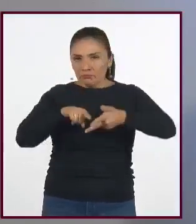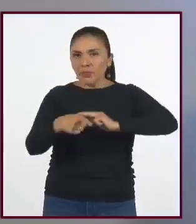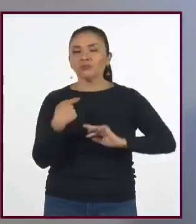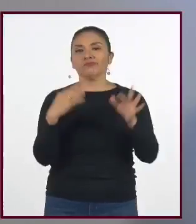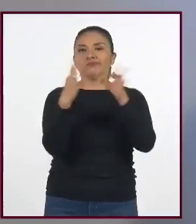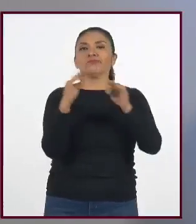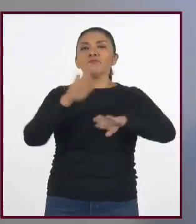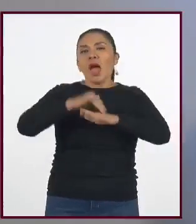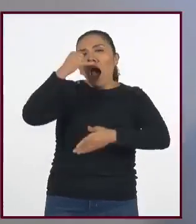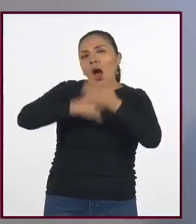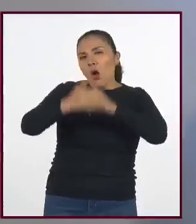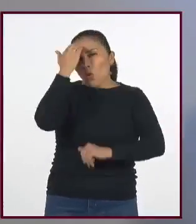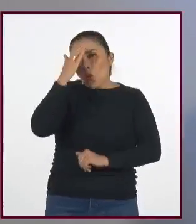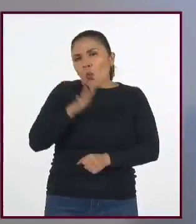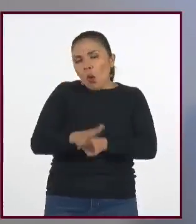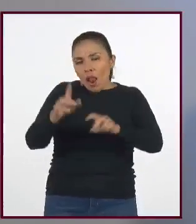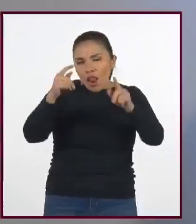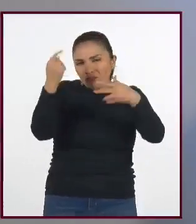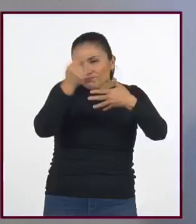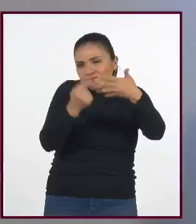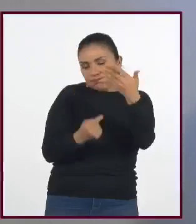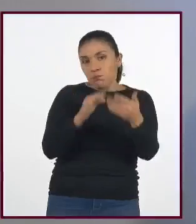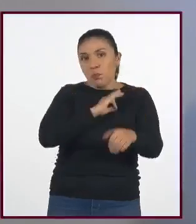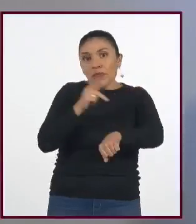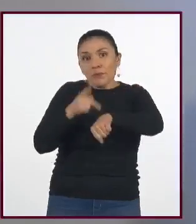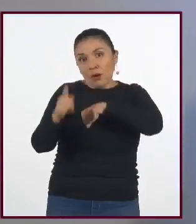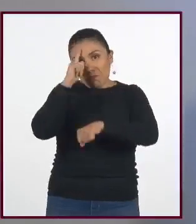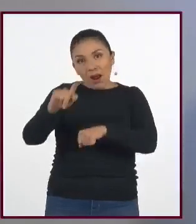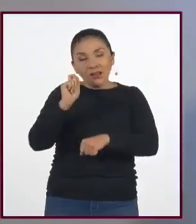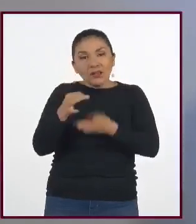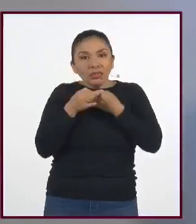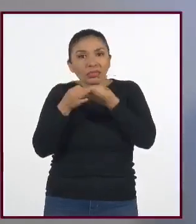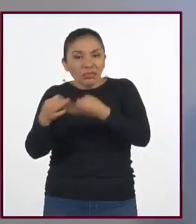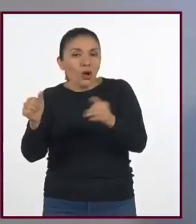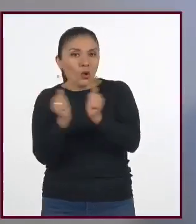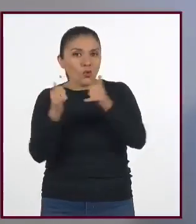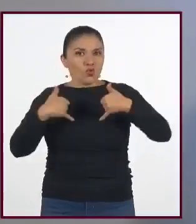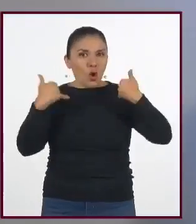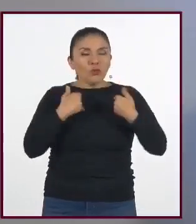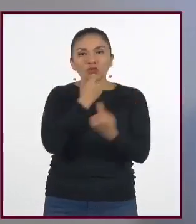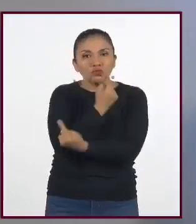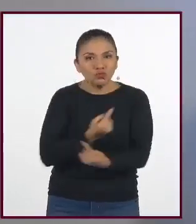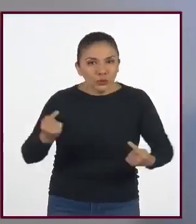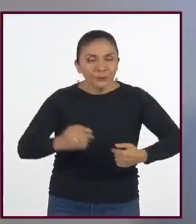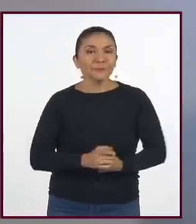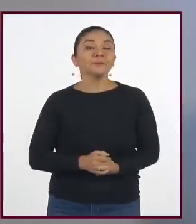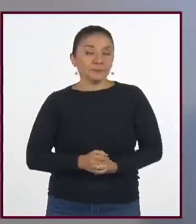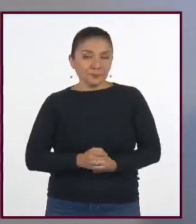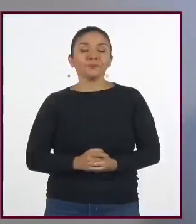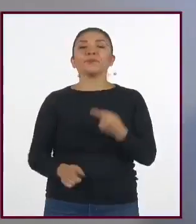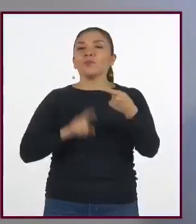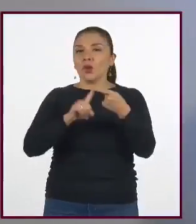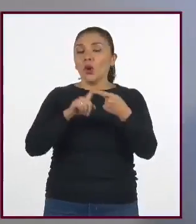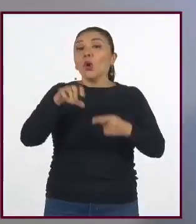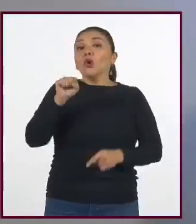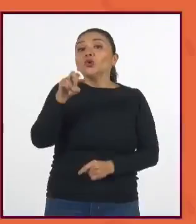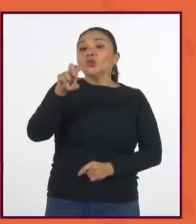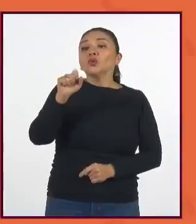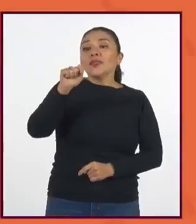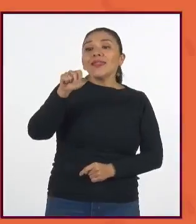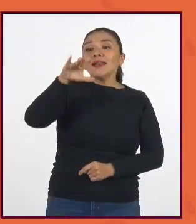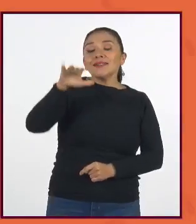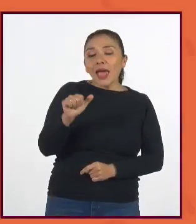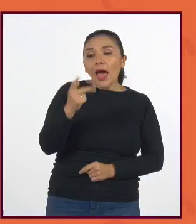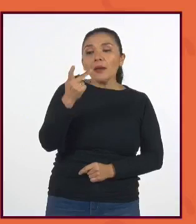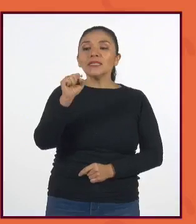conocer cuáles son los factores de riesgo para el consumo de sustancias en niños, niñas y adolescentes. Entonces, una sustancia